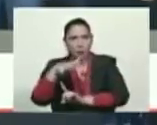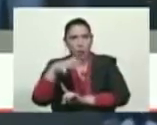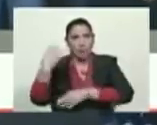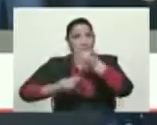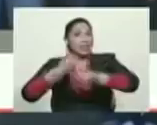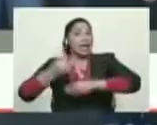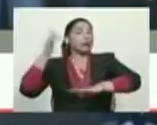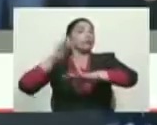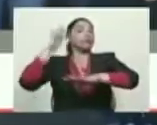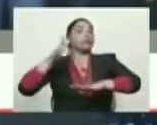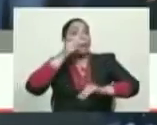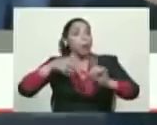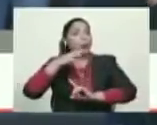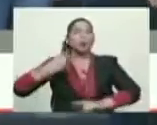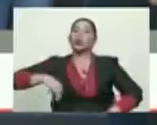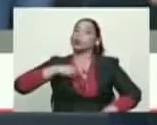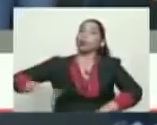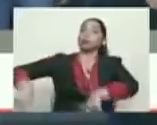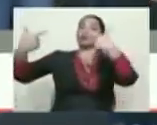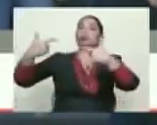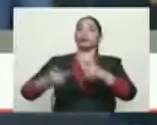hacen algo al pueblo, entonces vamos por ello.